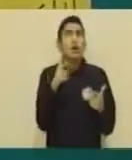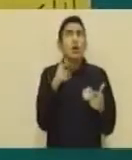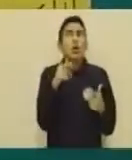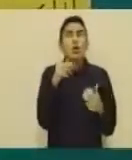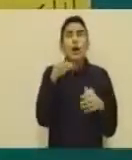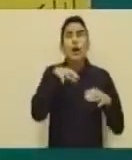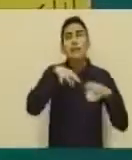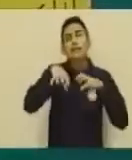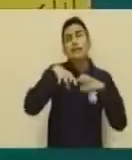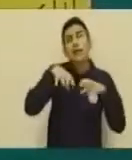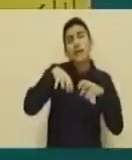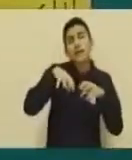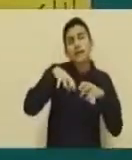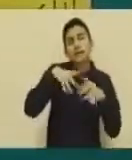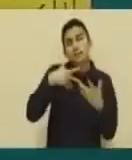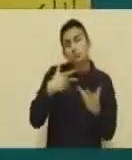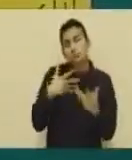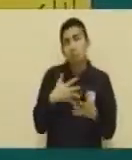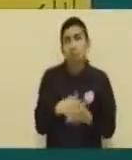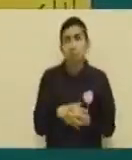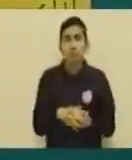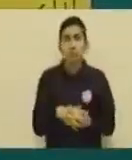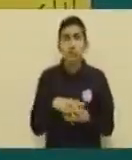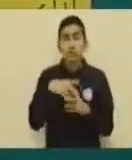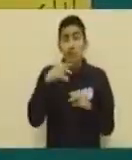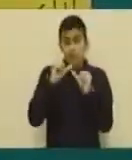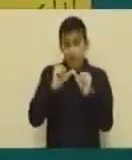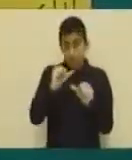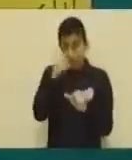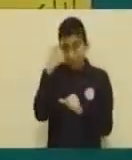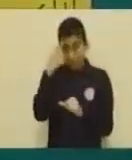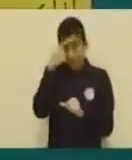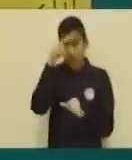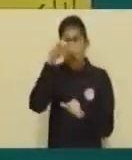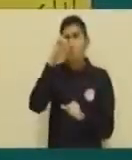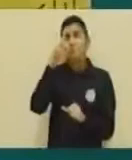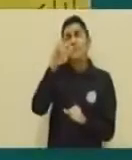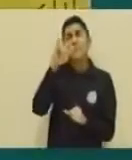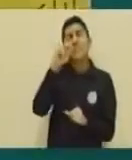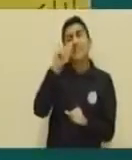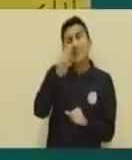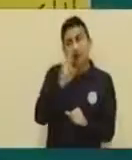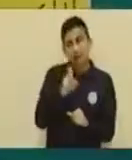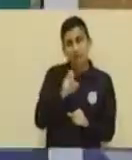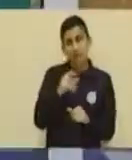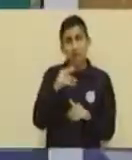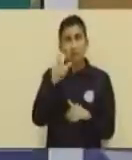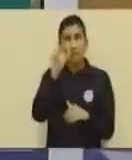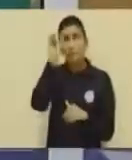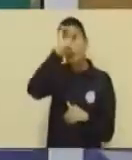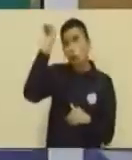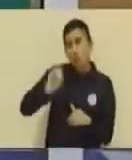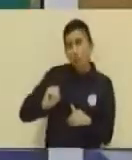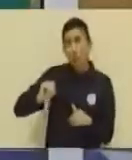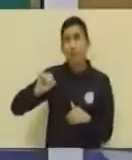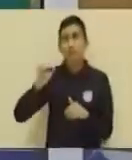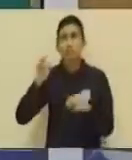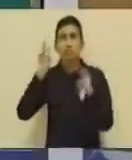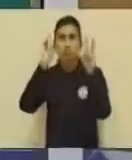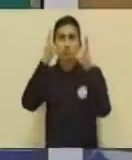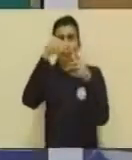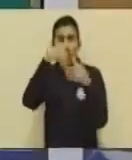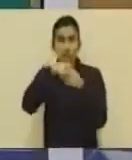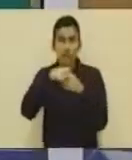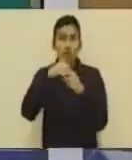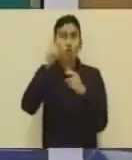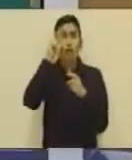actividades las podemos hacer también trabajando con medidas como por los promedios, ¿verdad? Cuando estamos hablando con cuestiones de